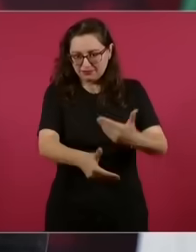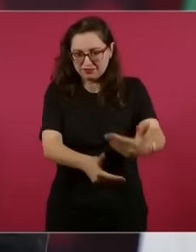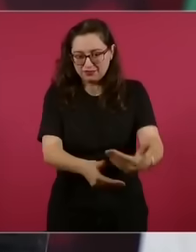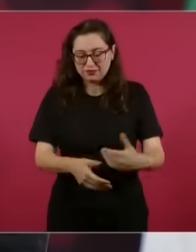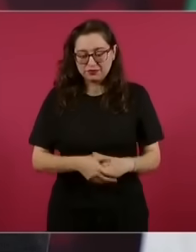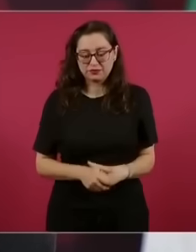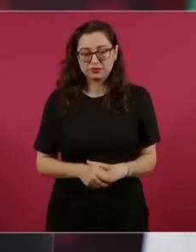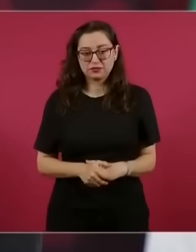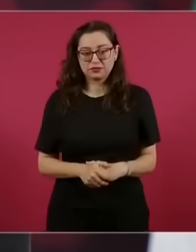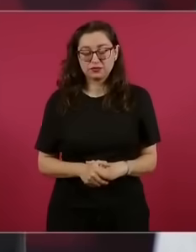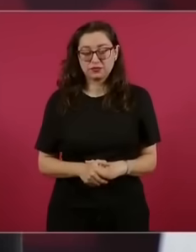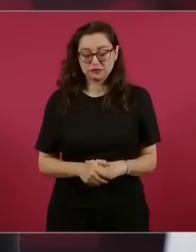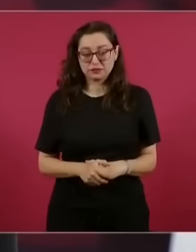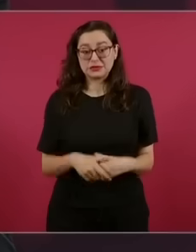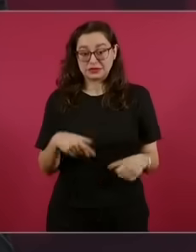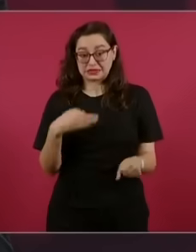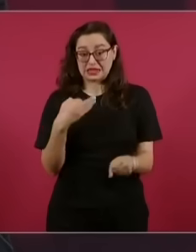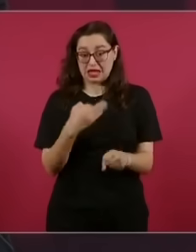es un avance, sin duda,